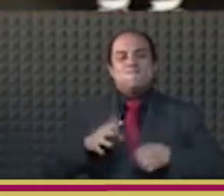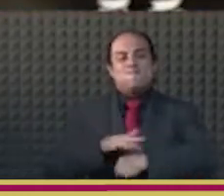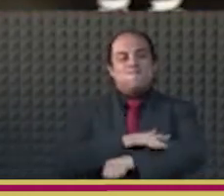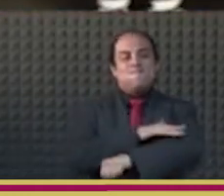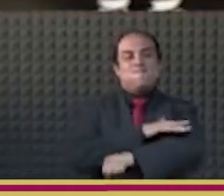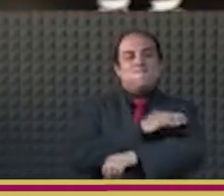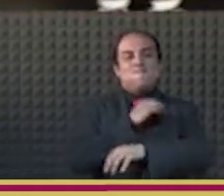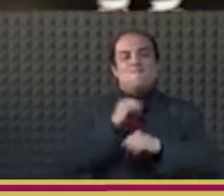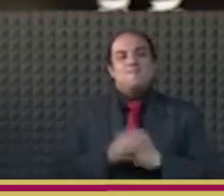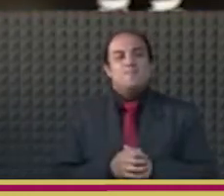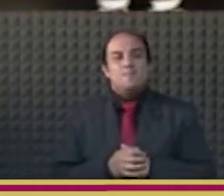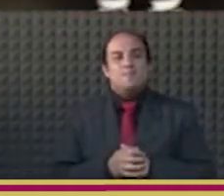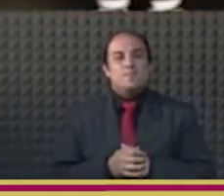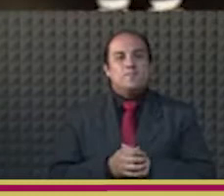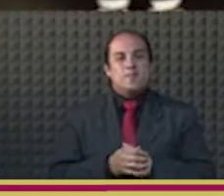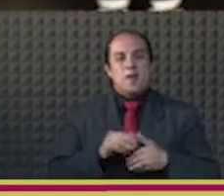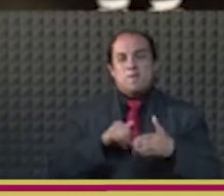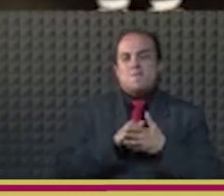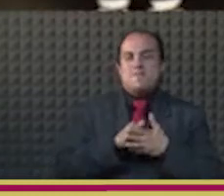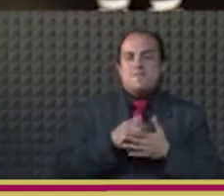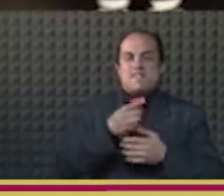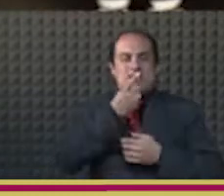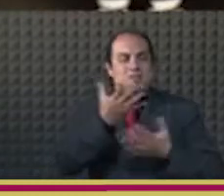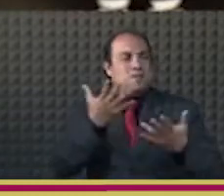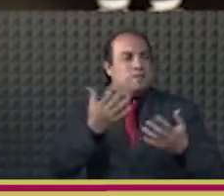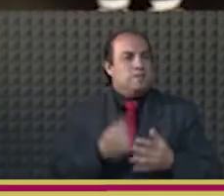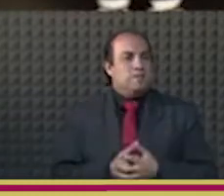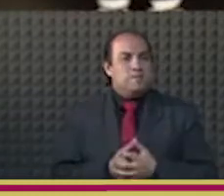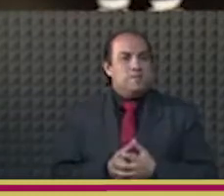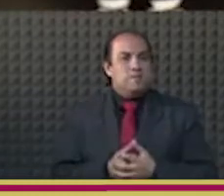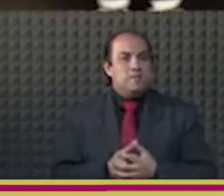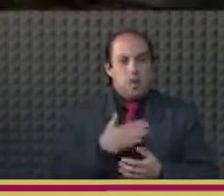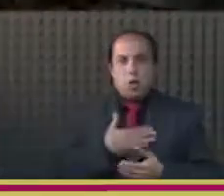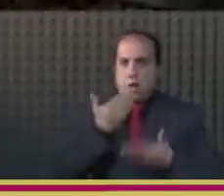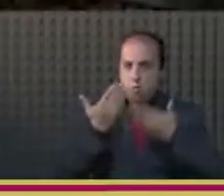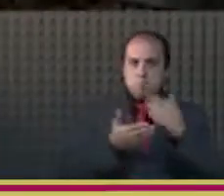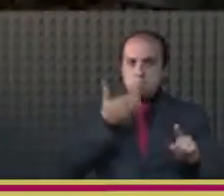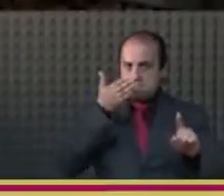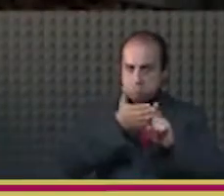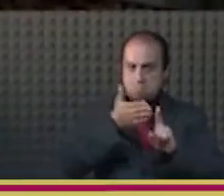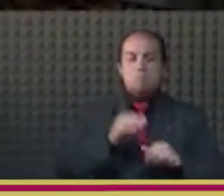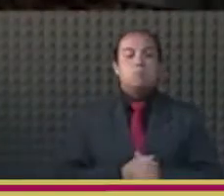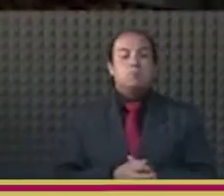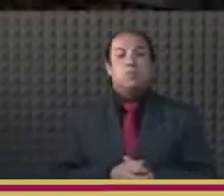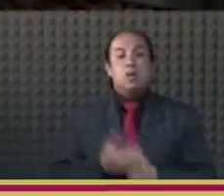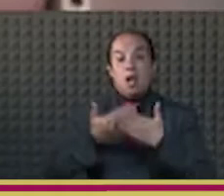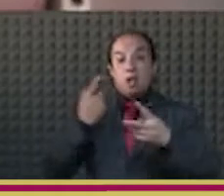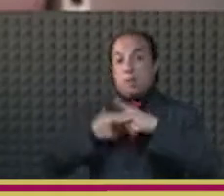emoción de satisfacción, de decir, no, pues, para eso estudié. Antes de comenzar